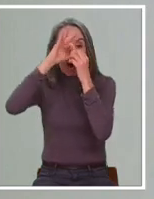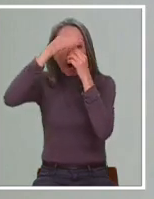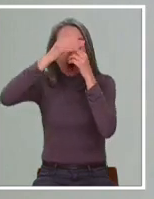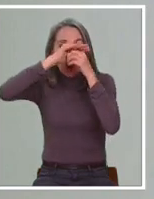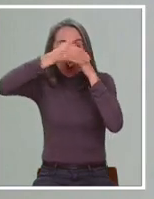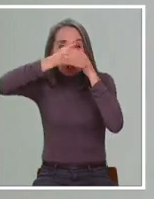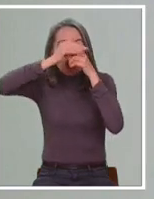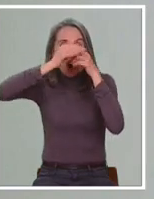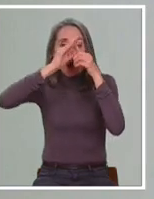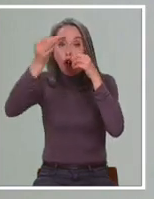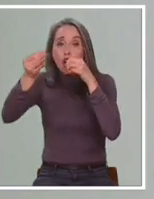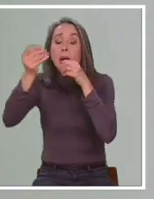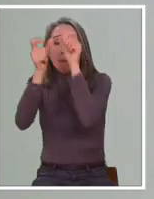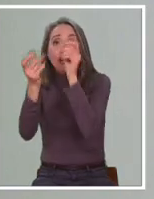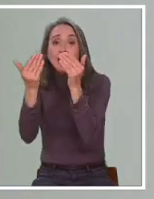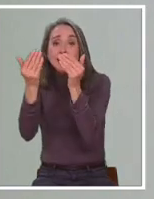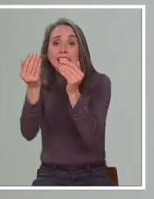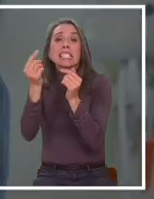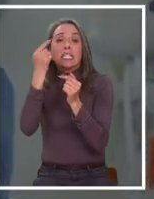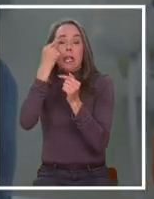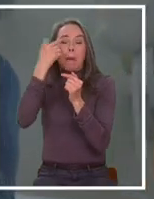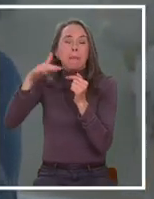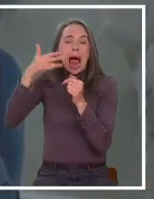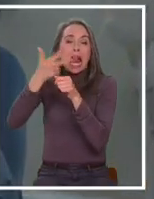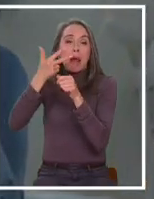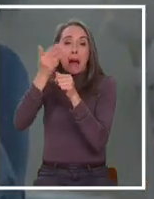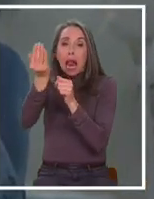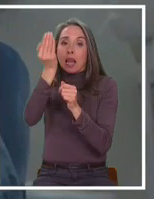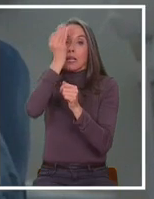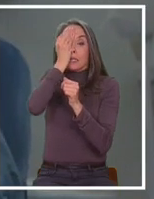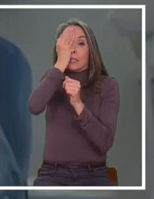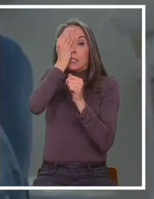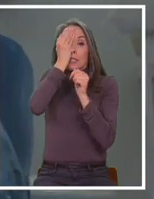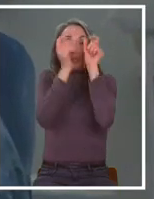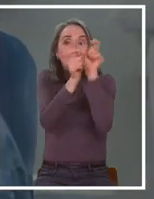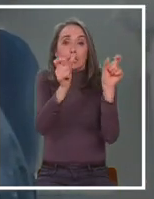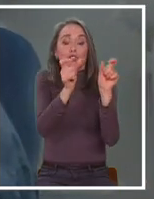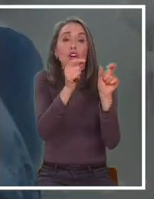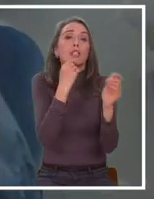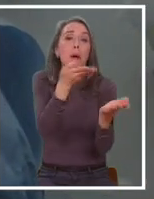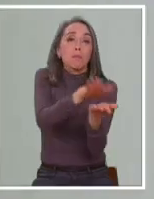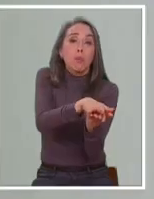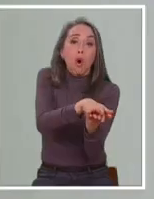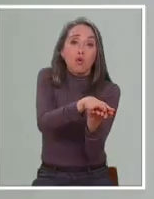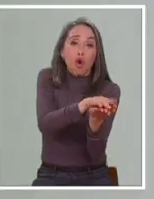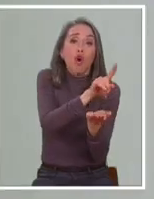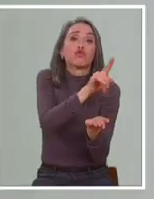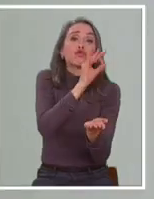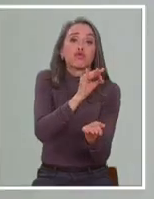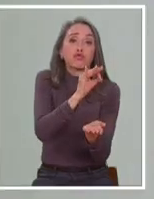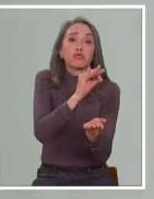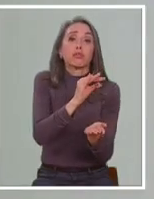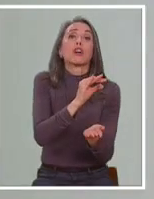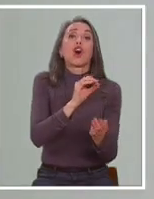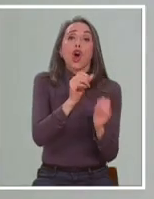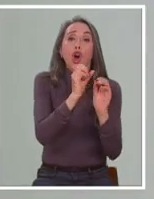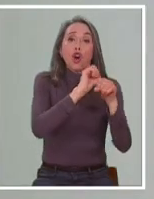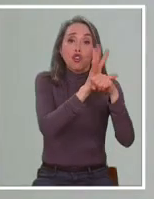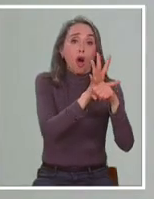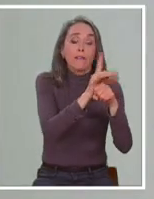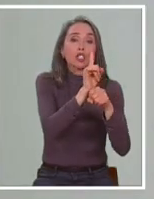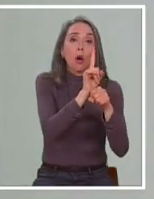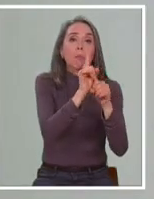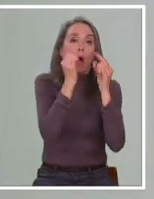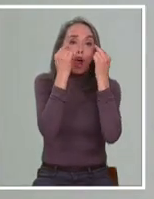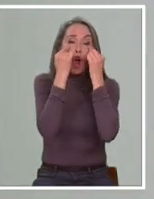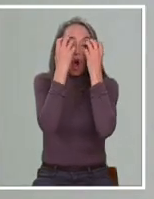se necesitan en Chile, no es posible extraer córneas en ningún paciente que haya fallecido por COVID.